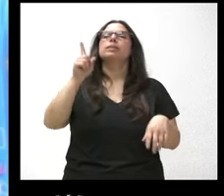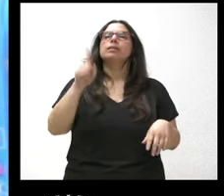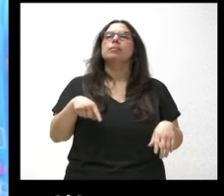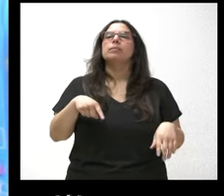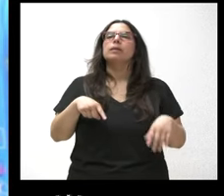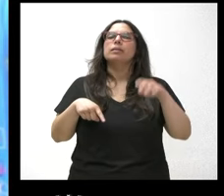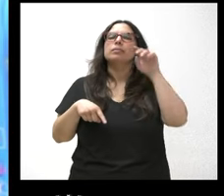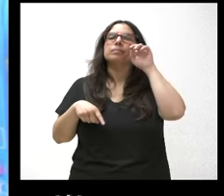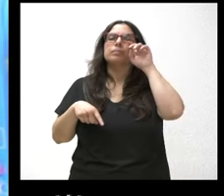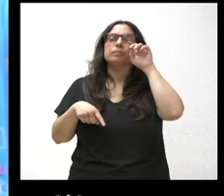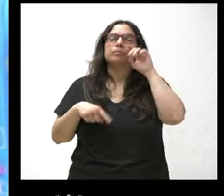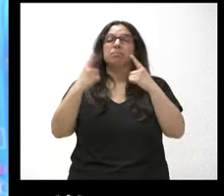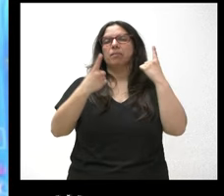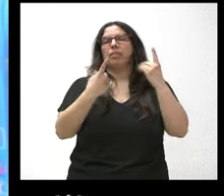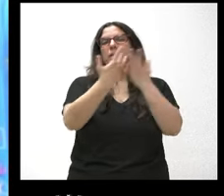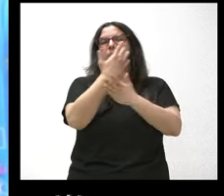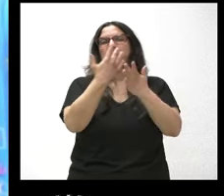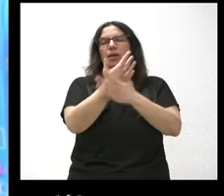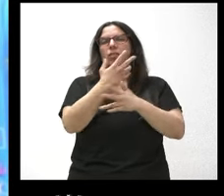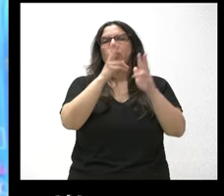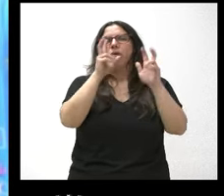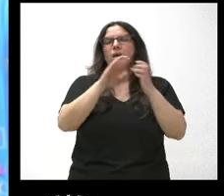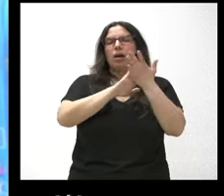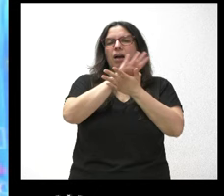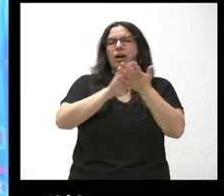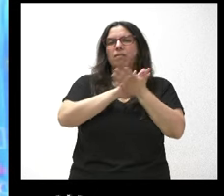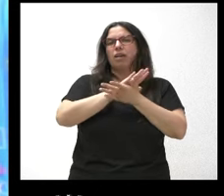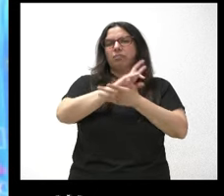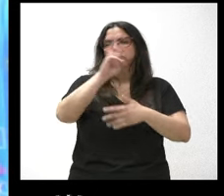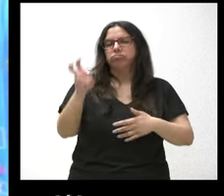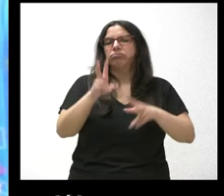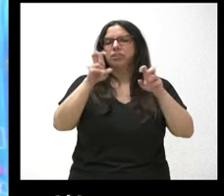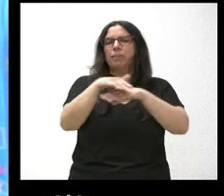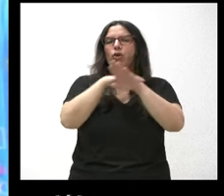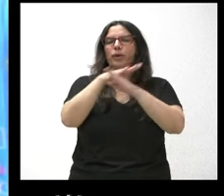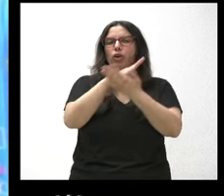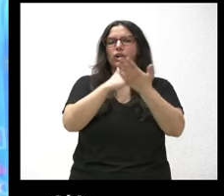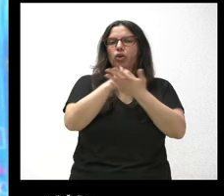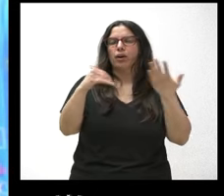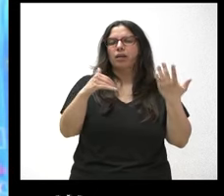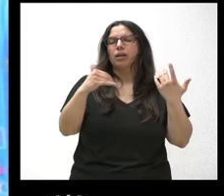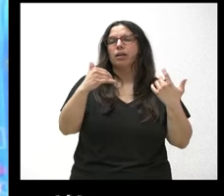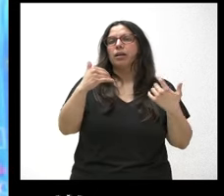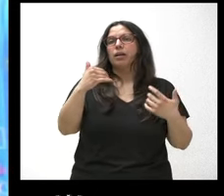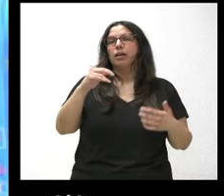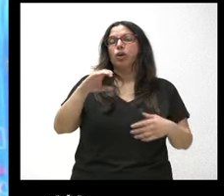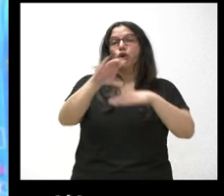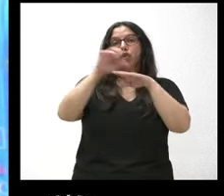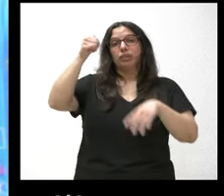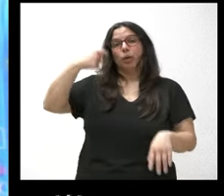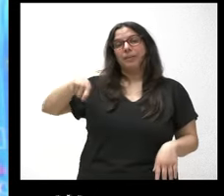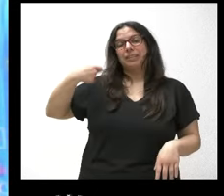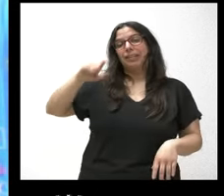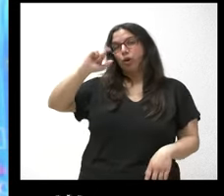lo ha comentado en alguna ocasión, ha hablado varias veces del gobierno regional. Yo quisiera saber qué entiende el consejero de la